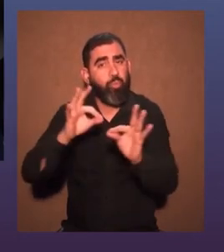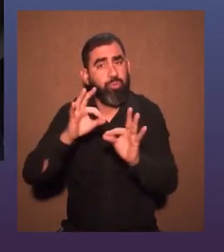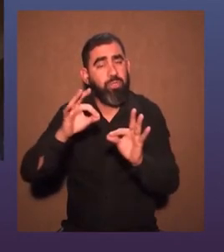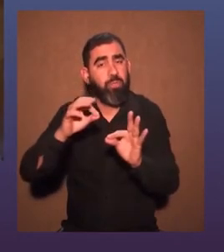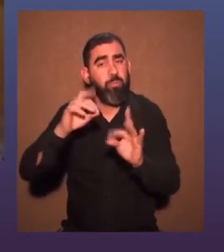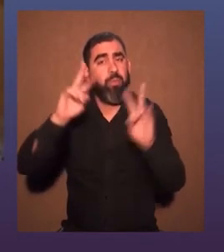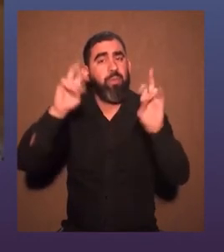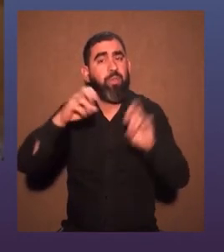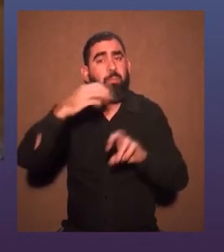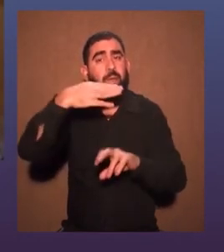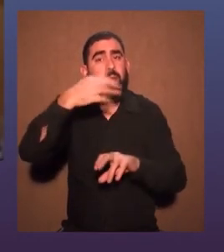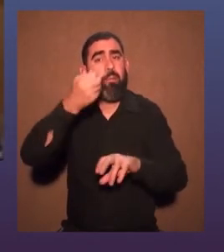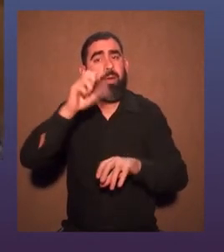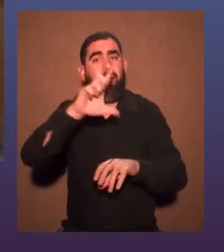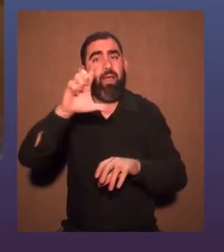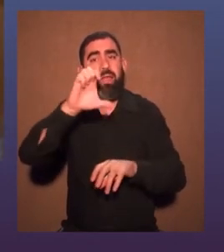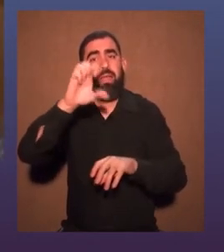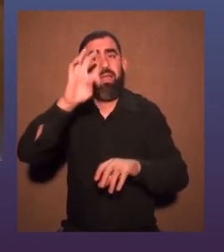ballet?